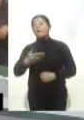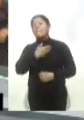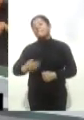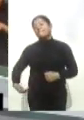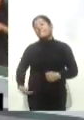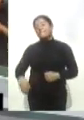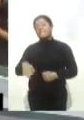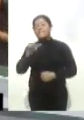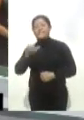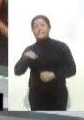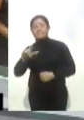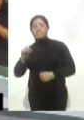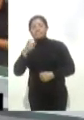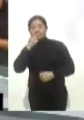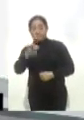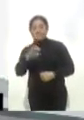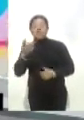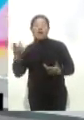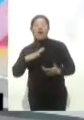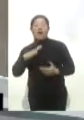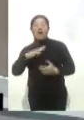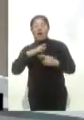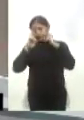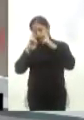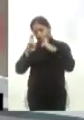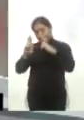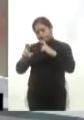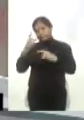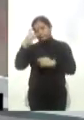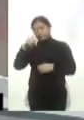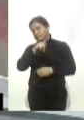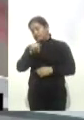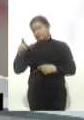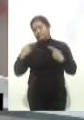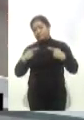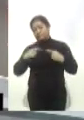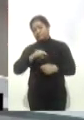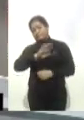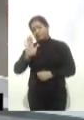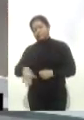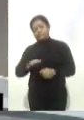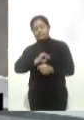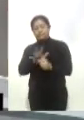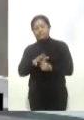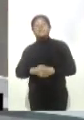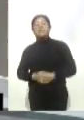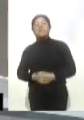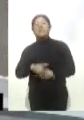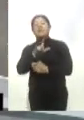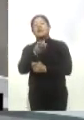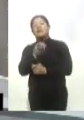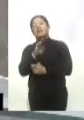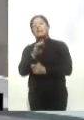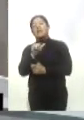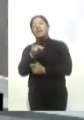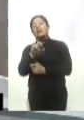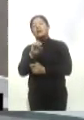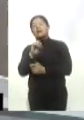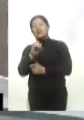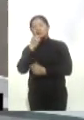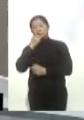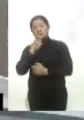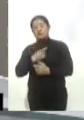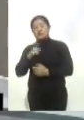han perdido la vida por COVID-19. En Información Internacional, Líbano decreta estado de emergencia durante dos